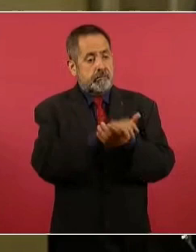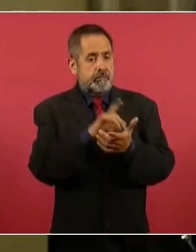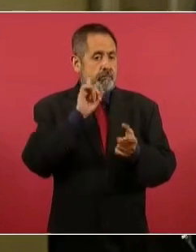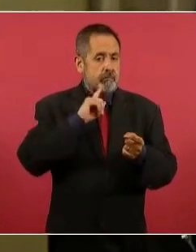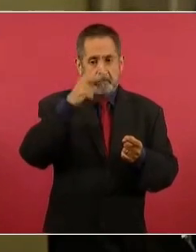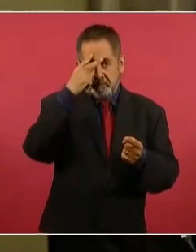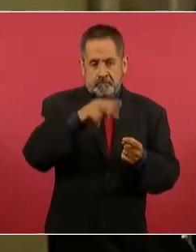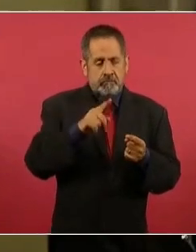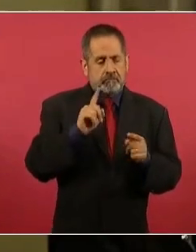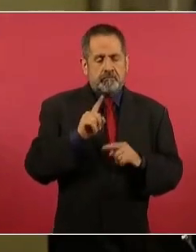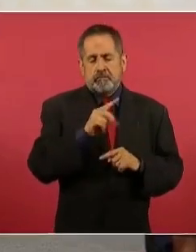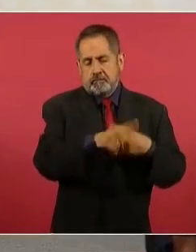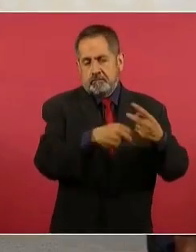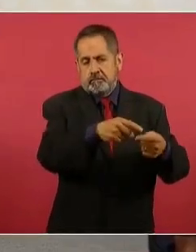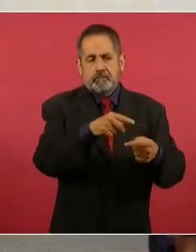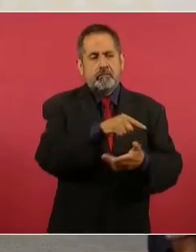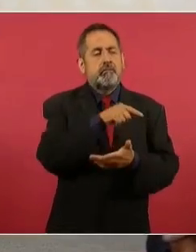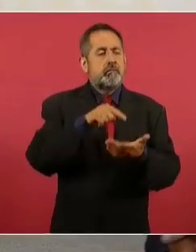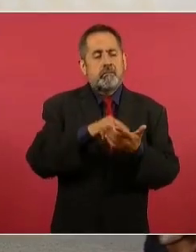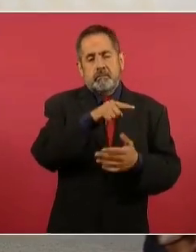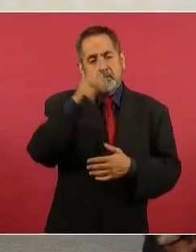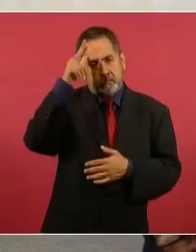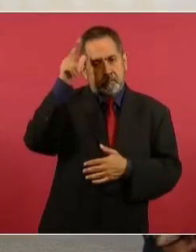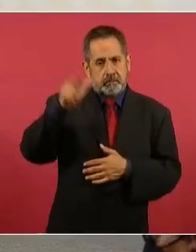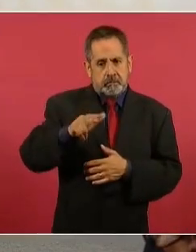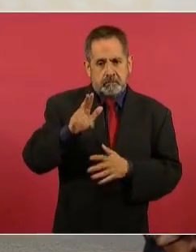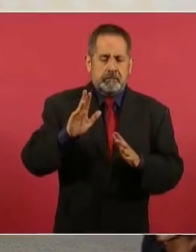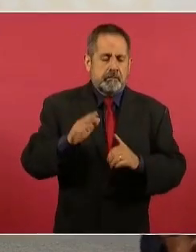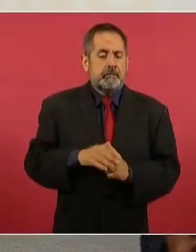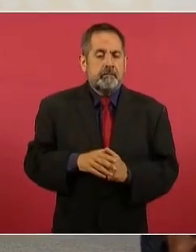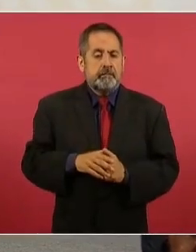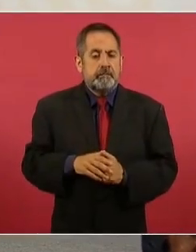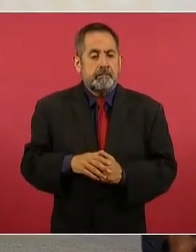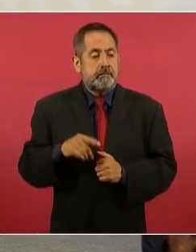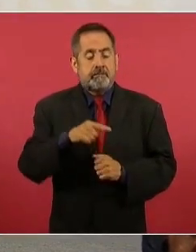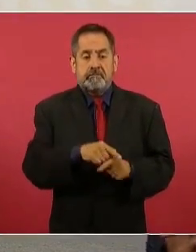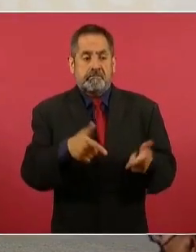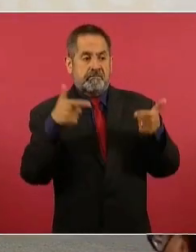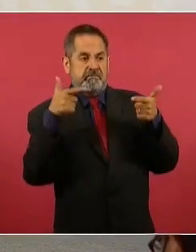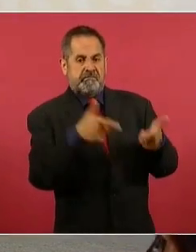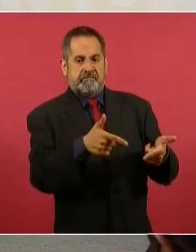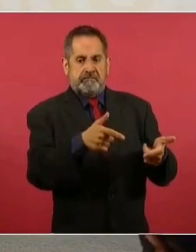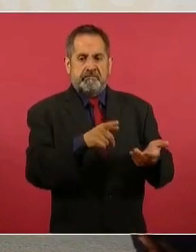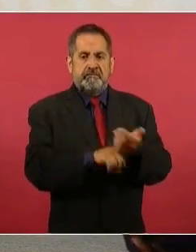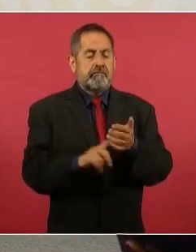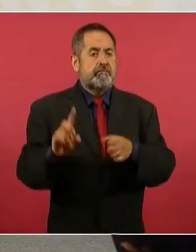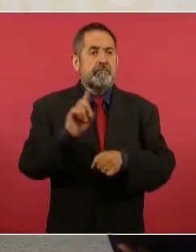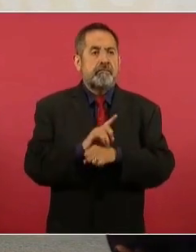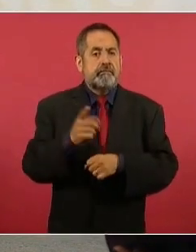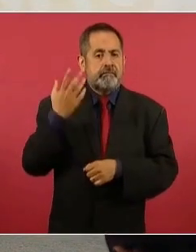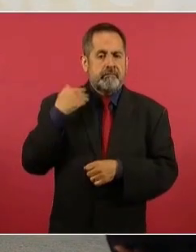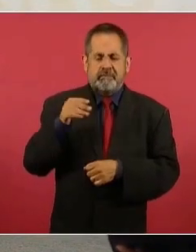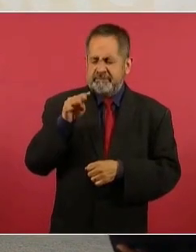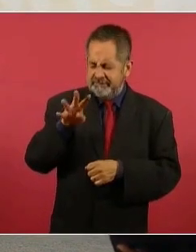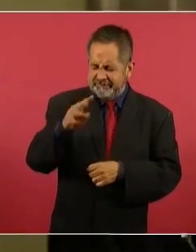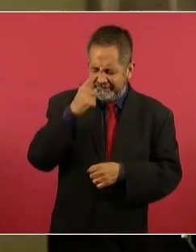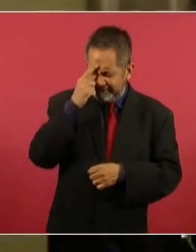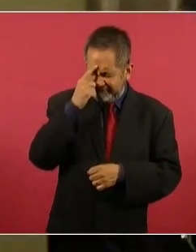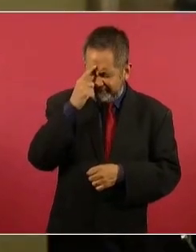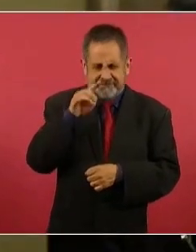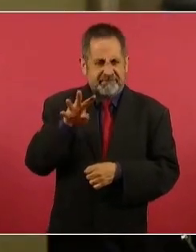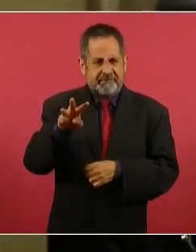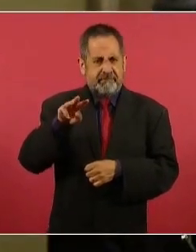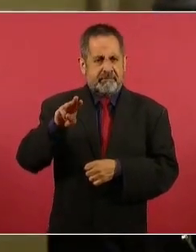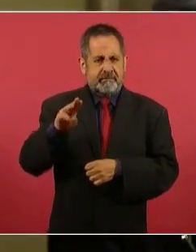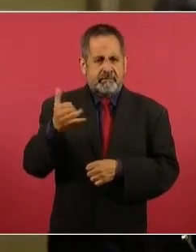mexicana en Hidalgo. Este asalto ocurrió el 19, si no me equivoco, 19 de